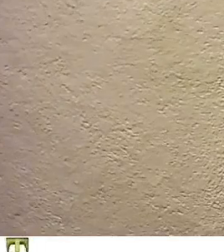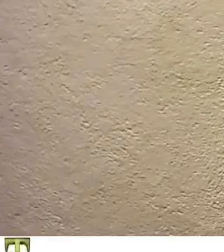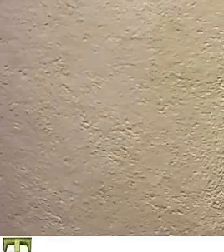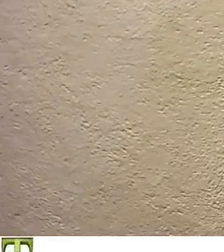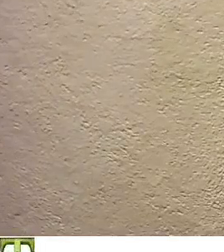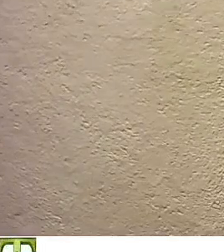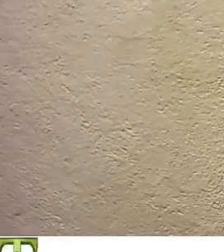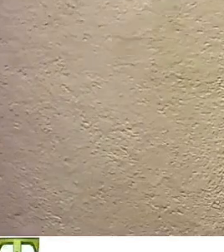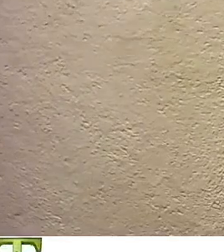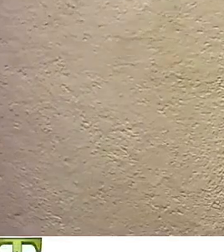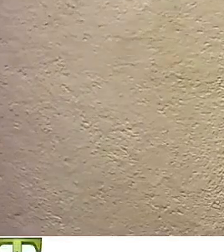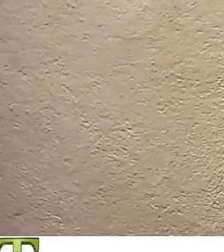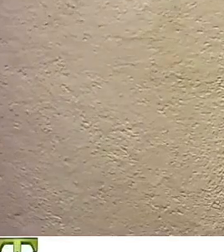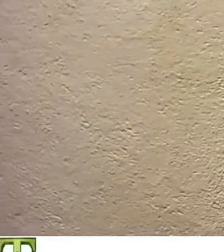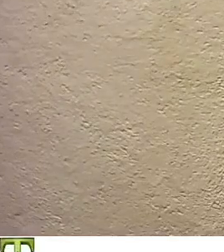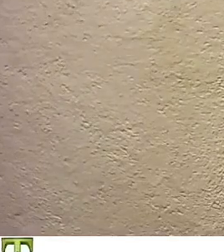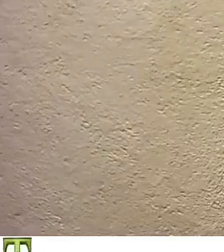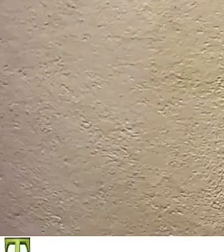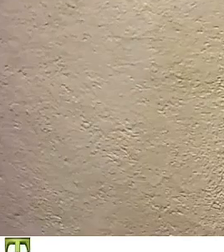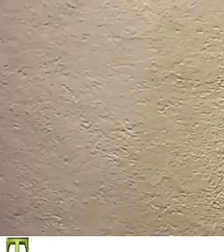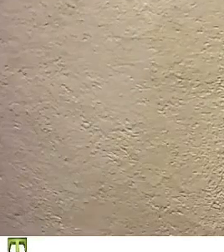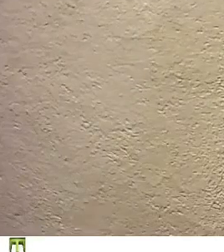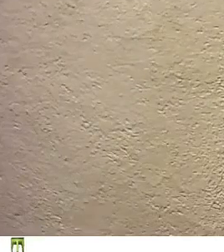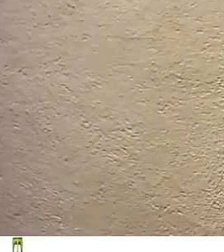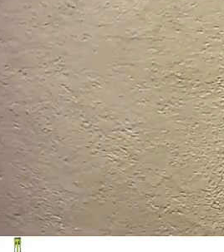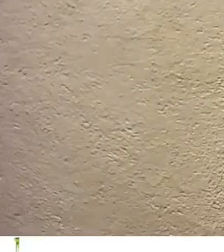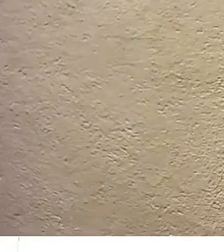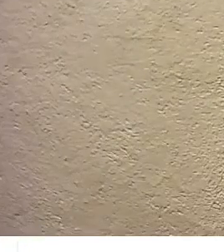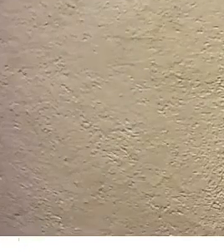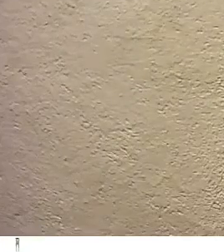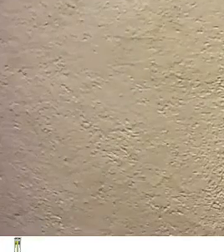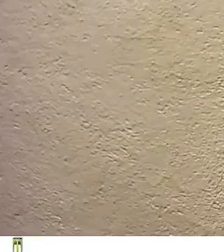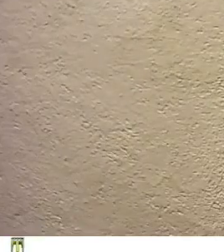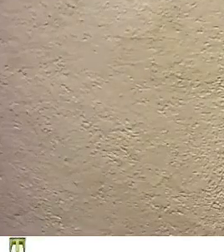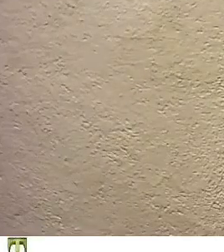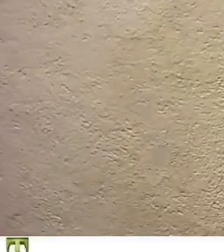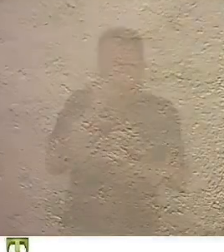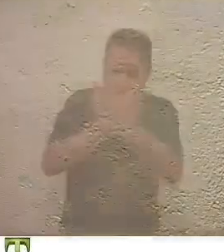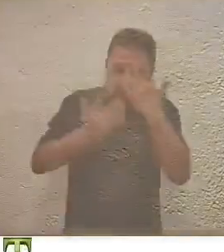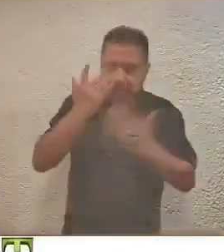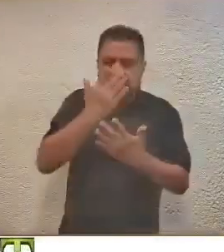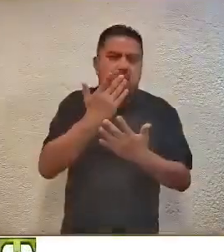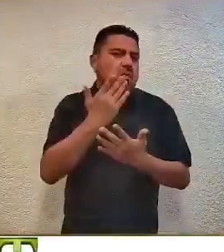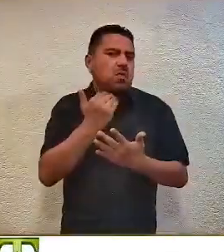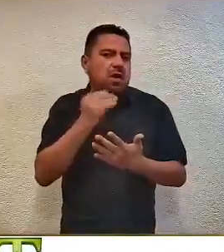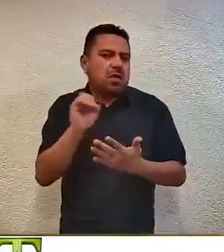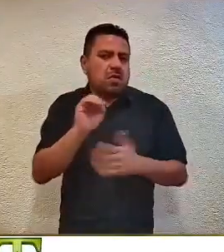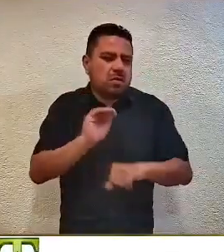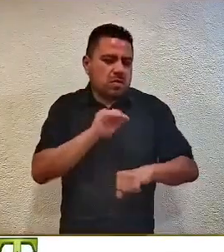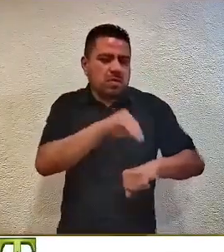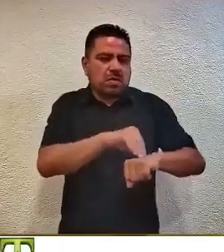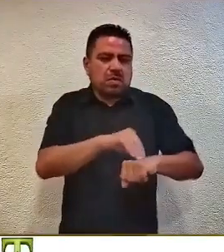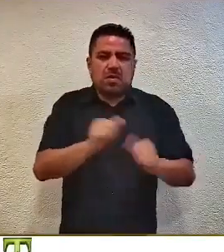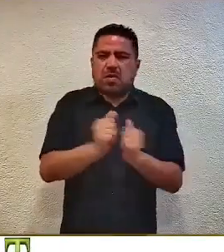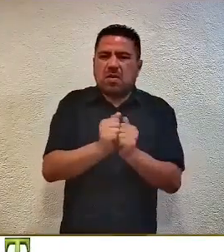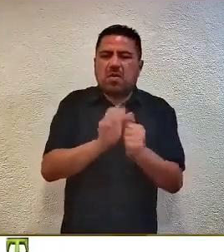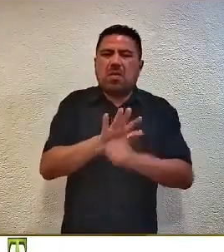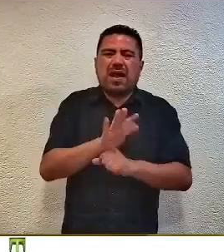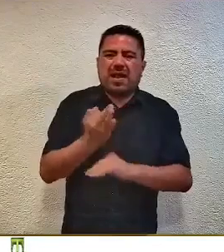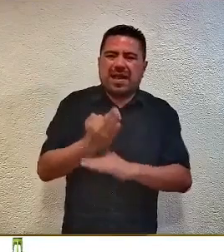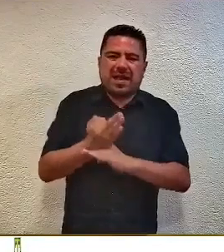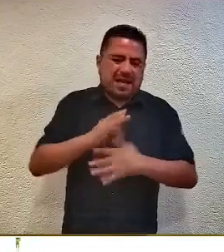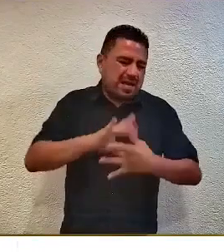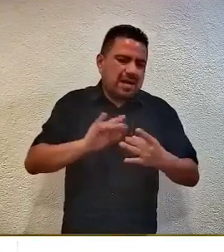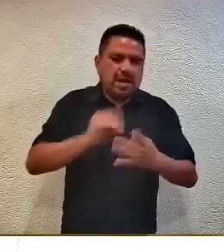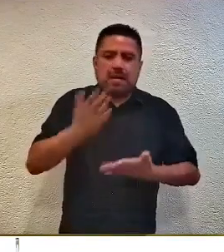impugnaciones tanto intrapartidario como estatal y federal. Es inconcuso que sus efectos aún no eran aplicables. Con base en lo antes expuesto,